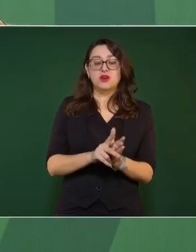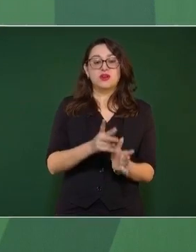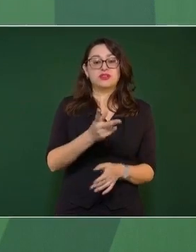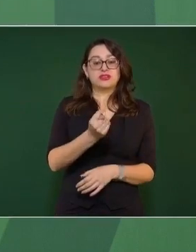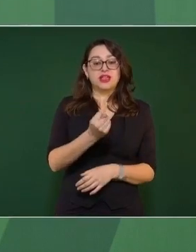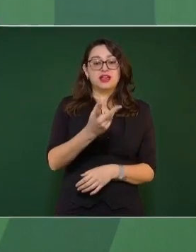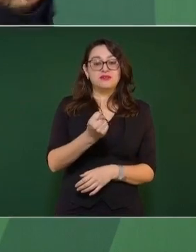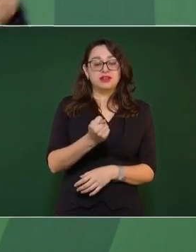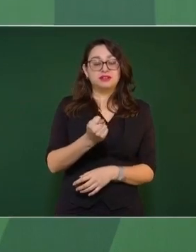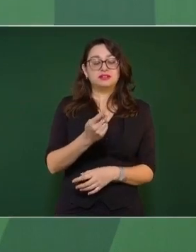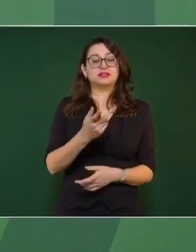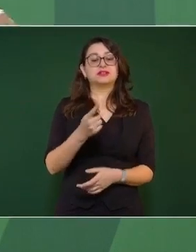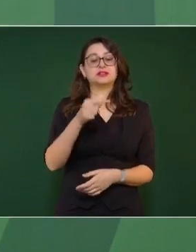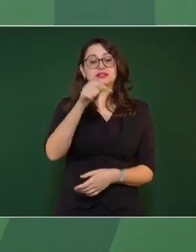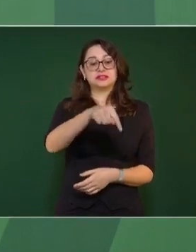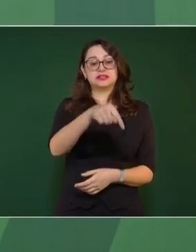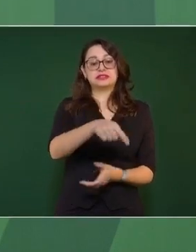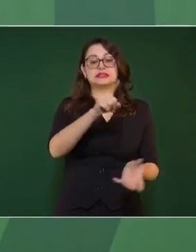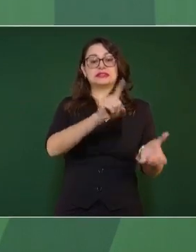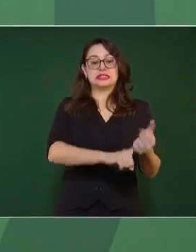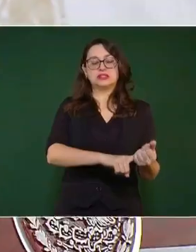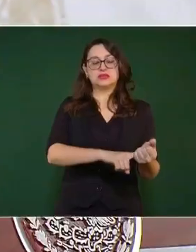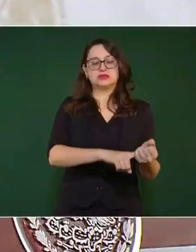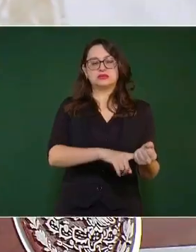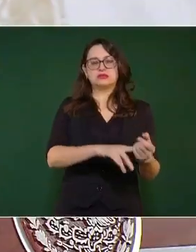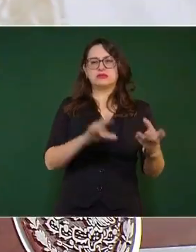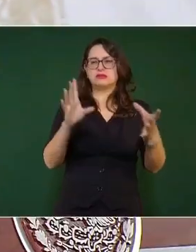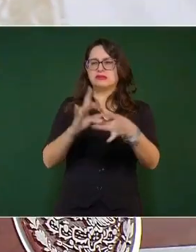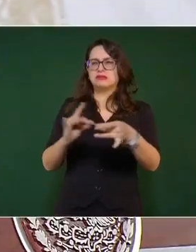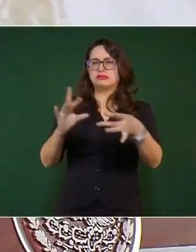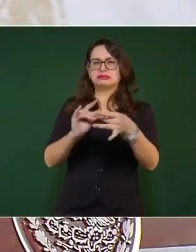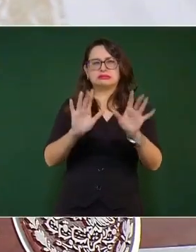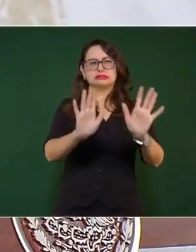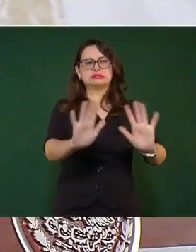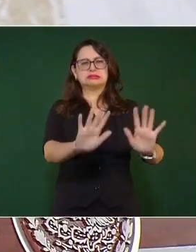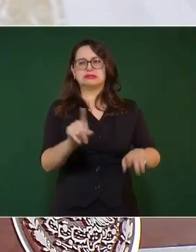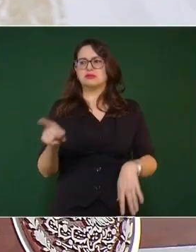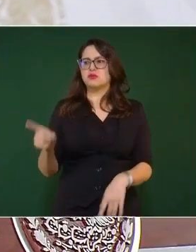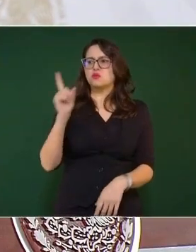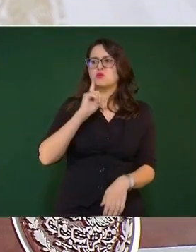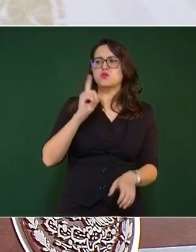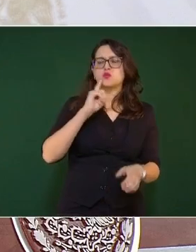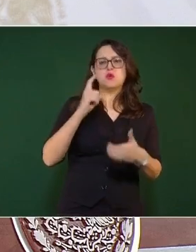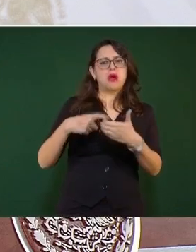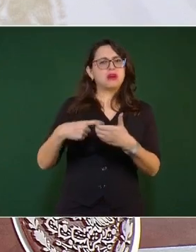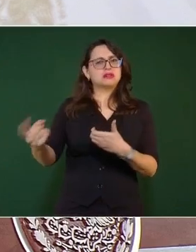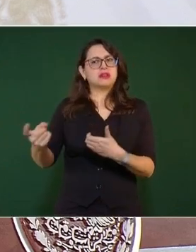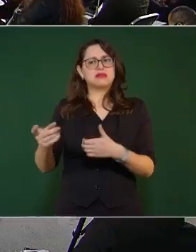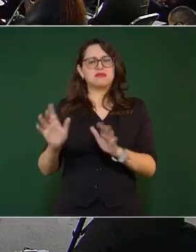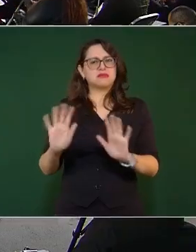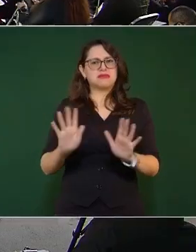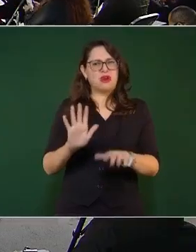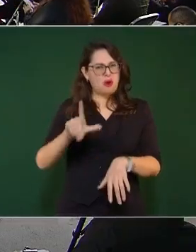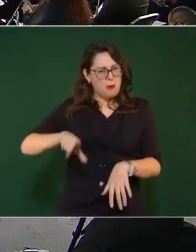con ella, aclaró, y hasta el expresidente Calderón